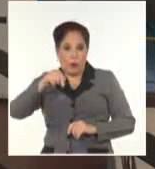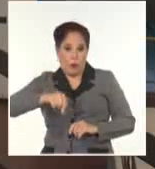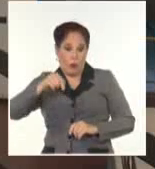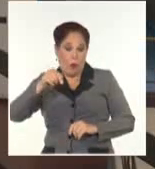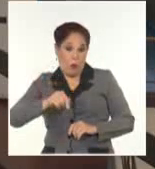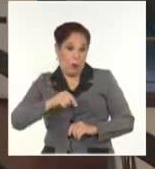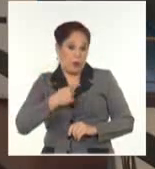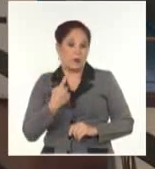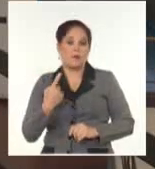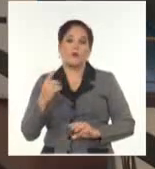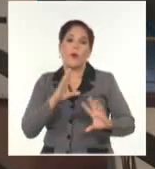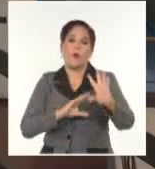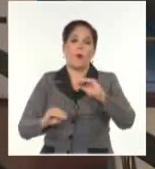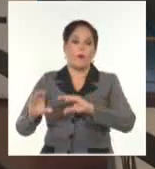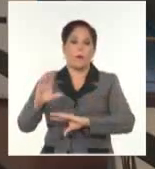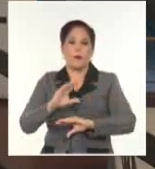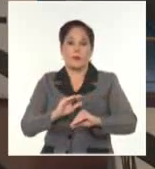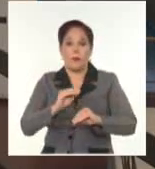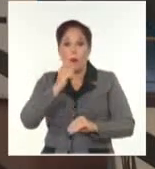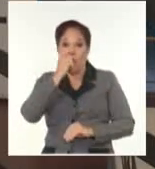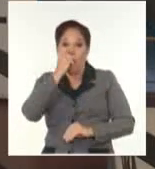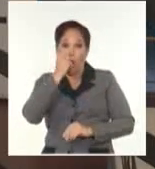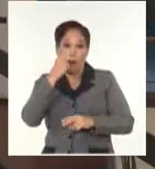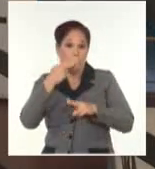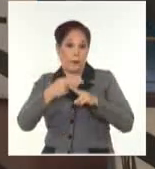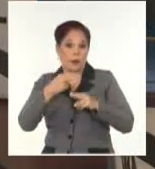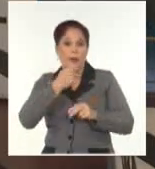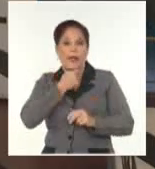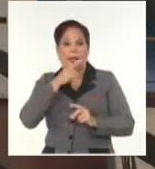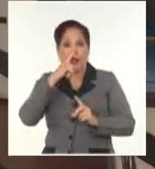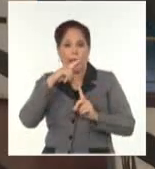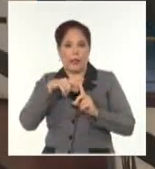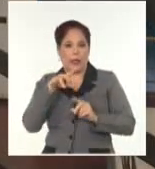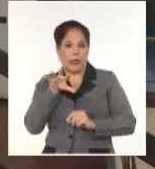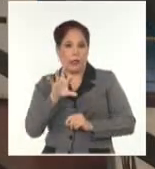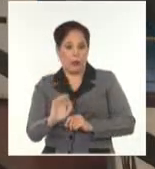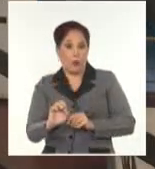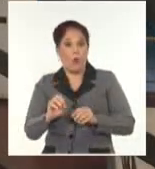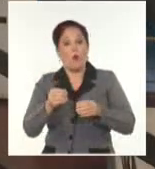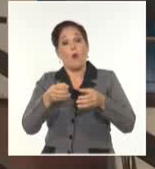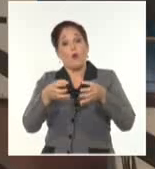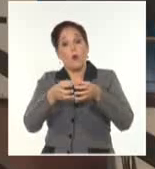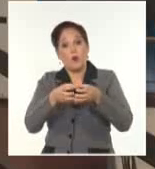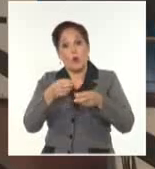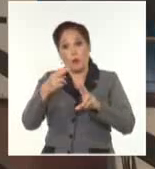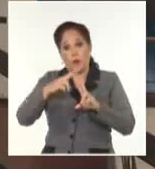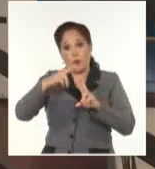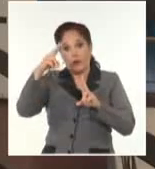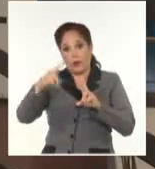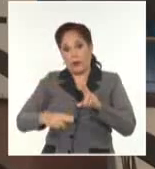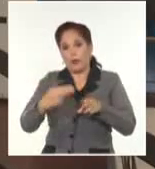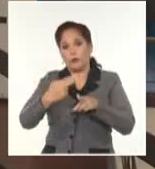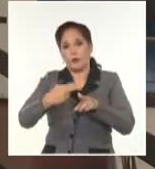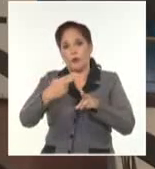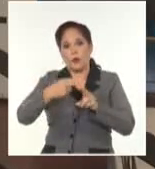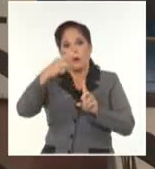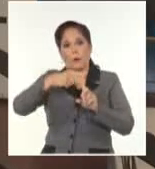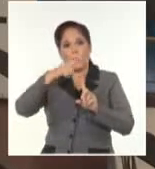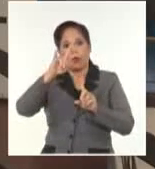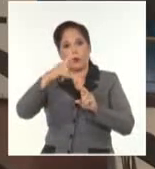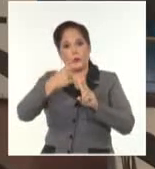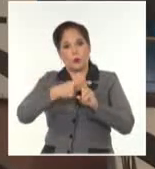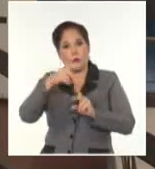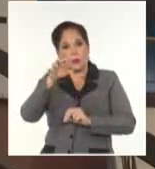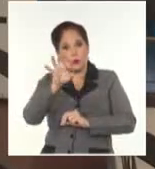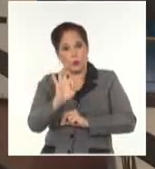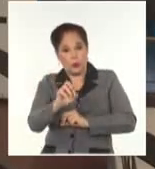Placer de conversar con Ernesto Parra, quien es el director del grupo Teatro Tuyo, que arriba a sus 25 años de fundado. Por supuesto,